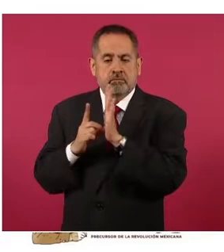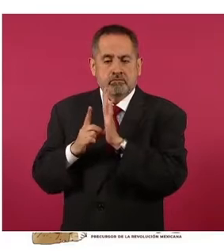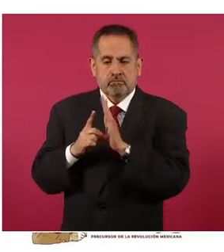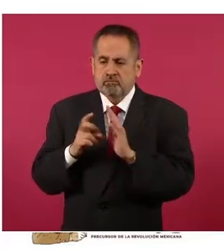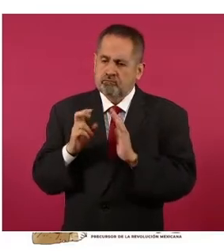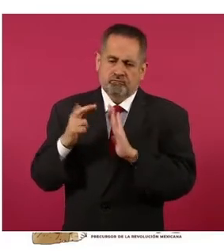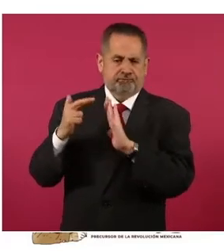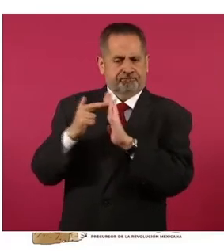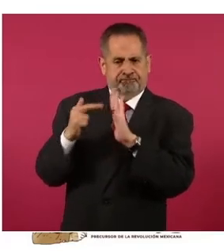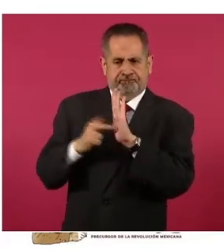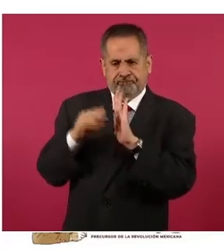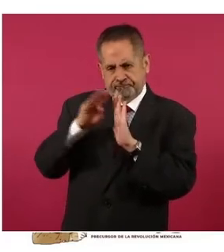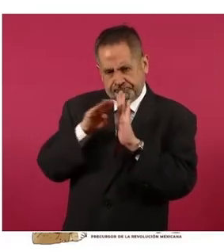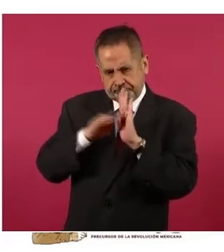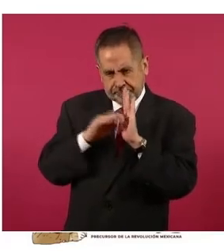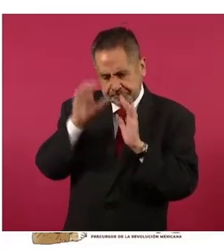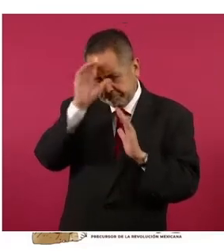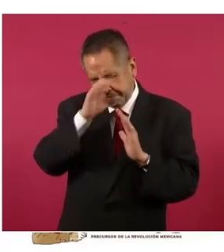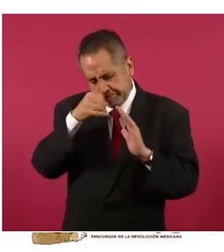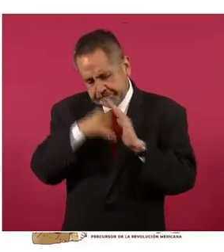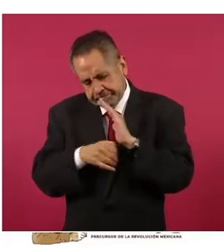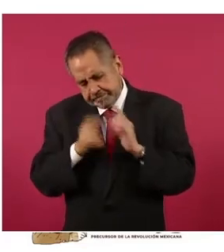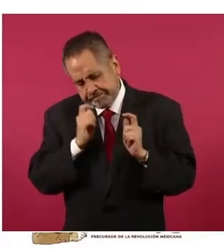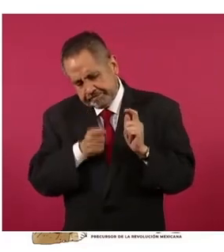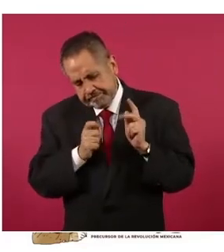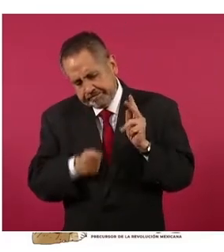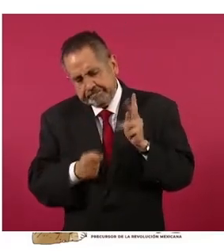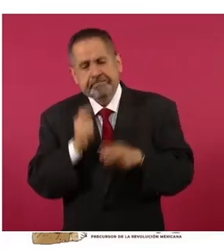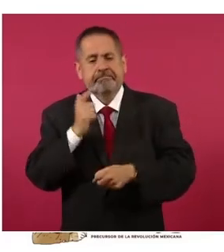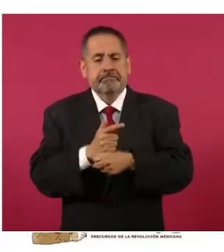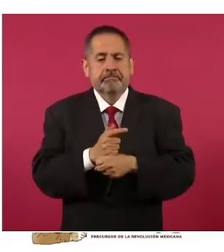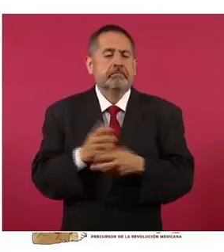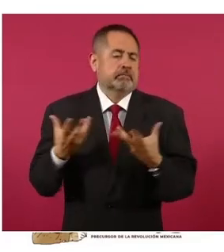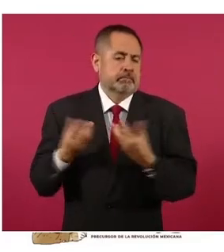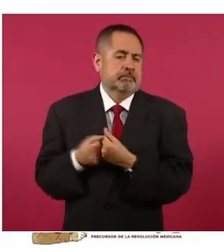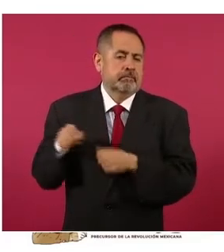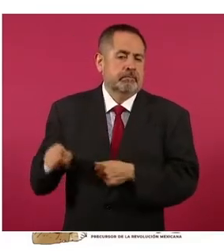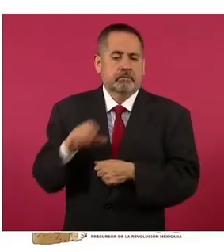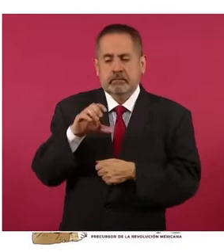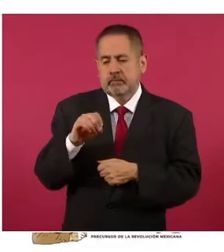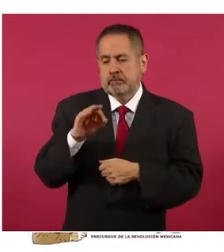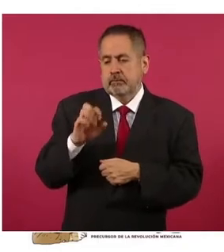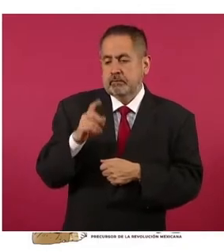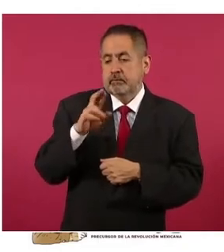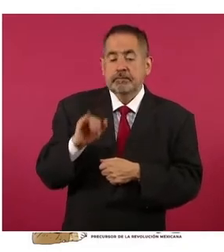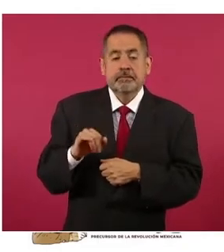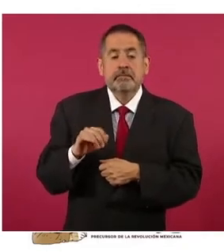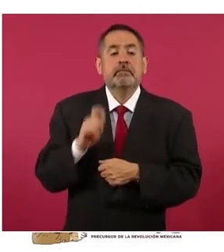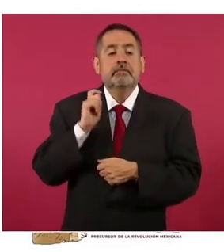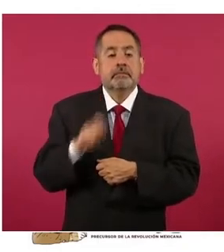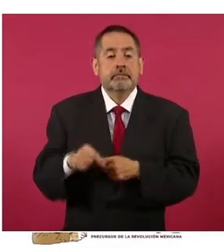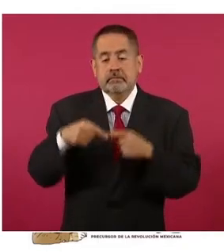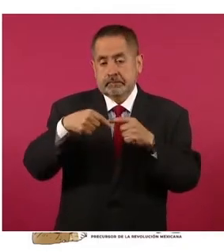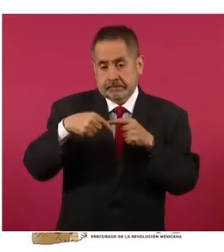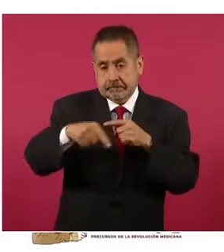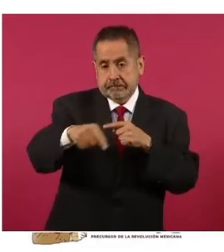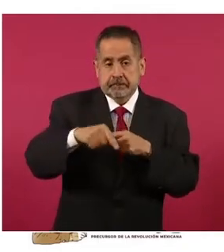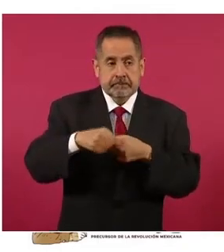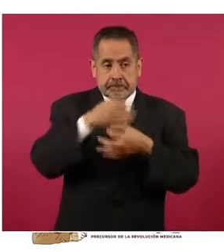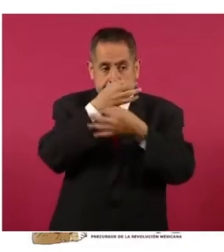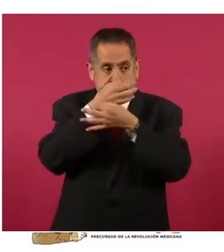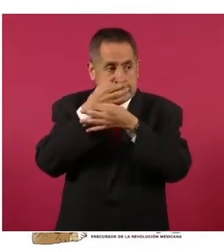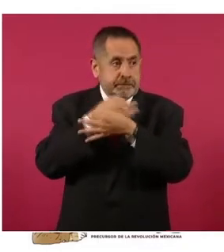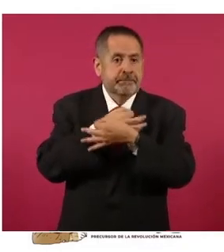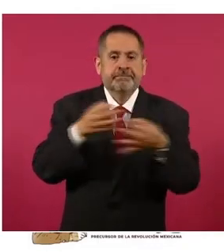técnico y científico. Este esfuerzo es de tal trascendencia que en los próximos meses daremos